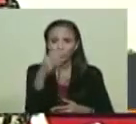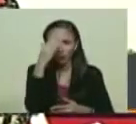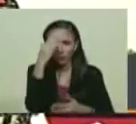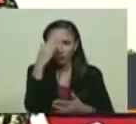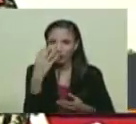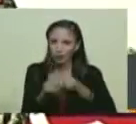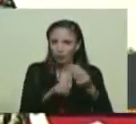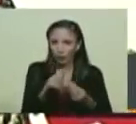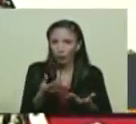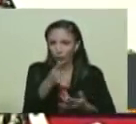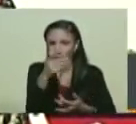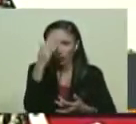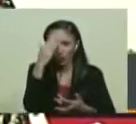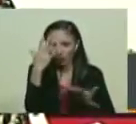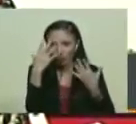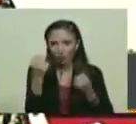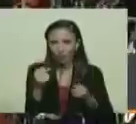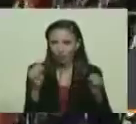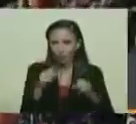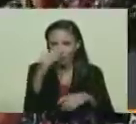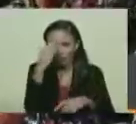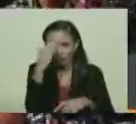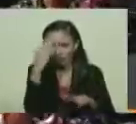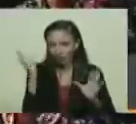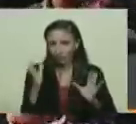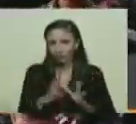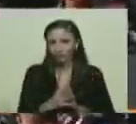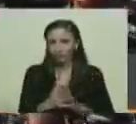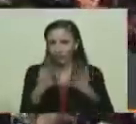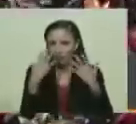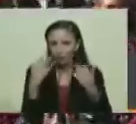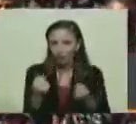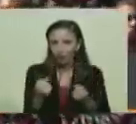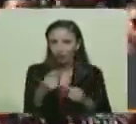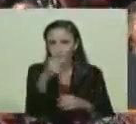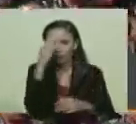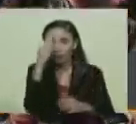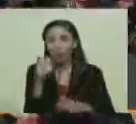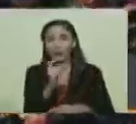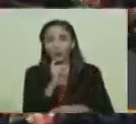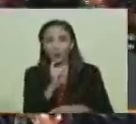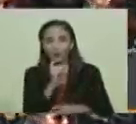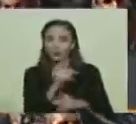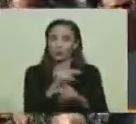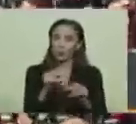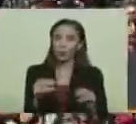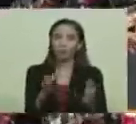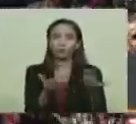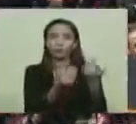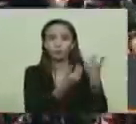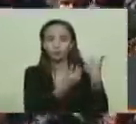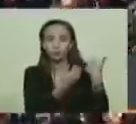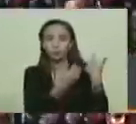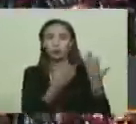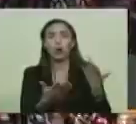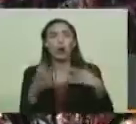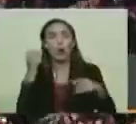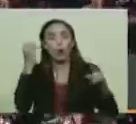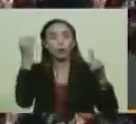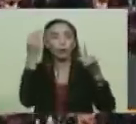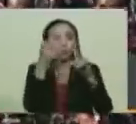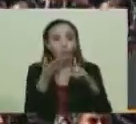¿verdad? Es un reto Muy, muy, muy, muy difícil.